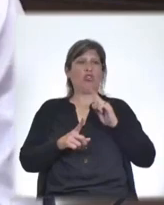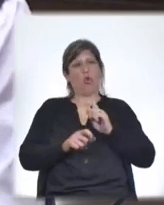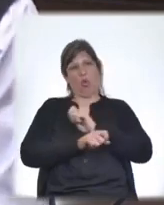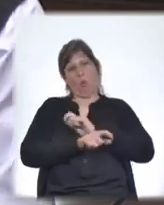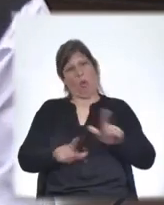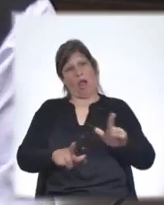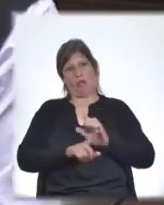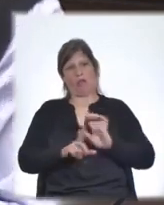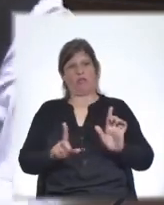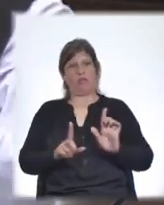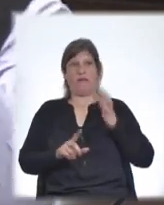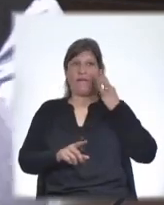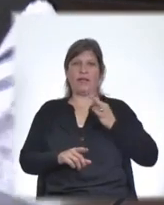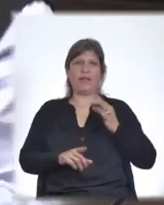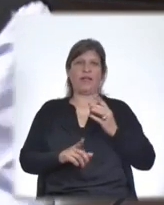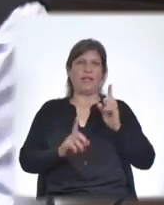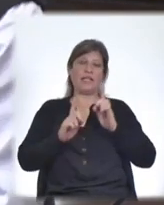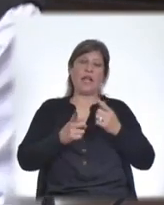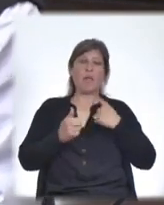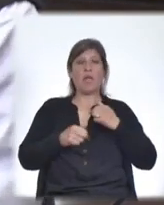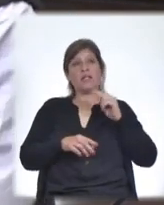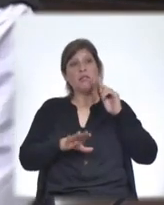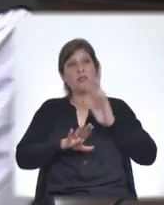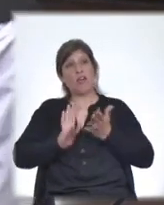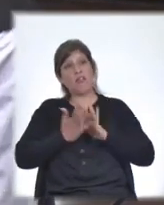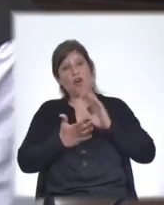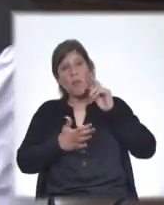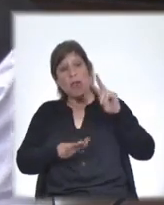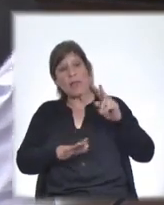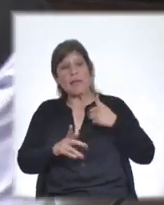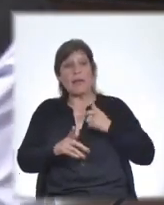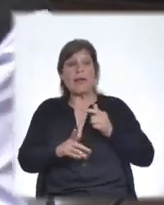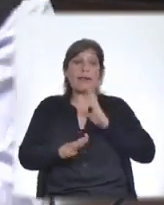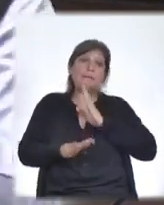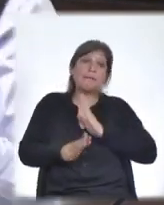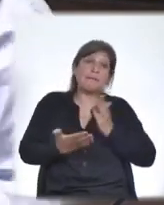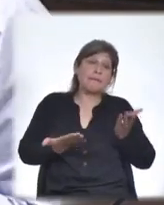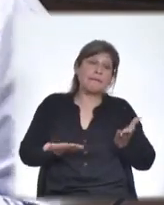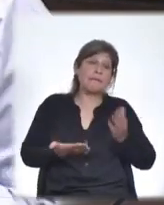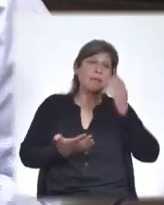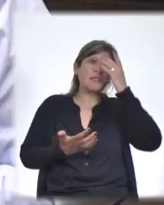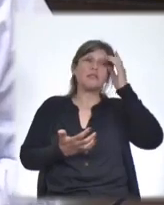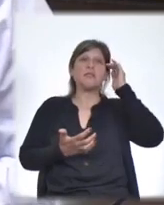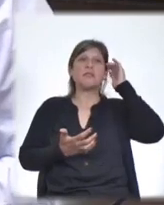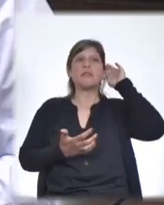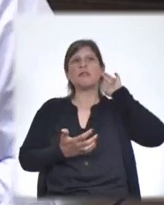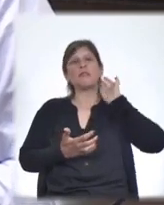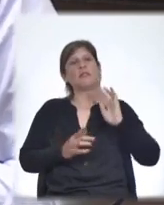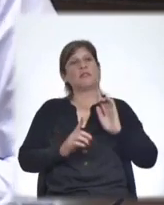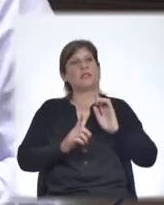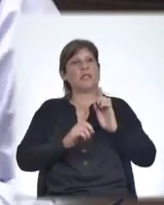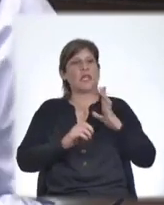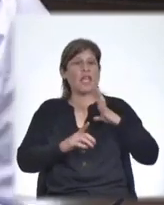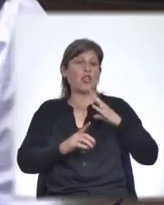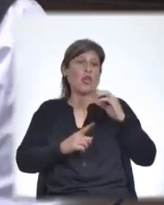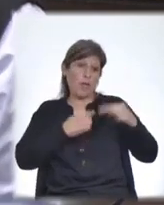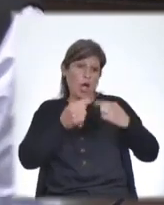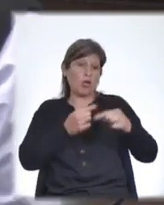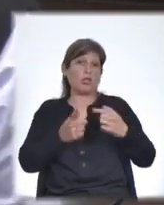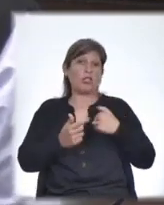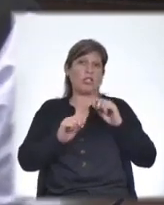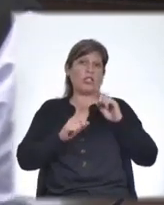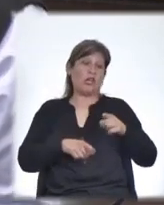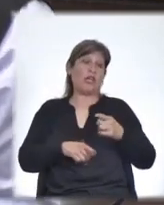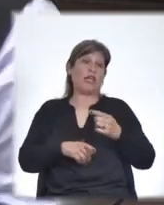¿verdad? También hay una visión compasiva, el liberalismo compasivo, que todavía persiste en alguna de estas afirmaciones o